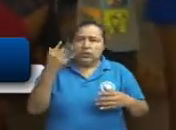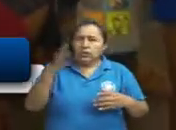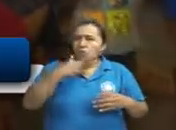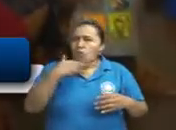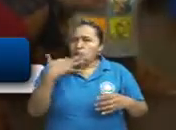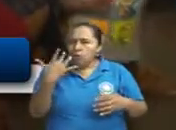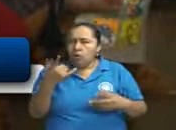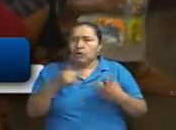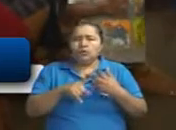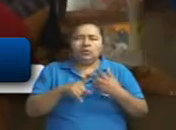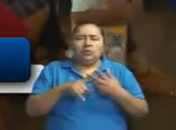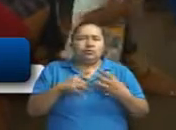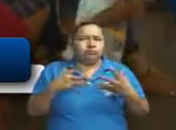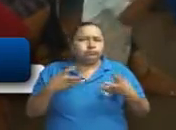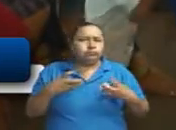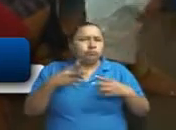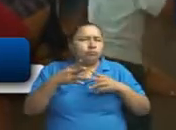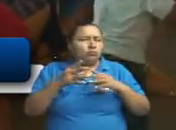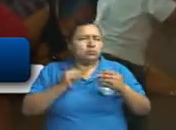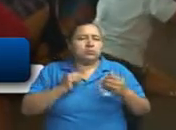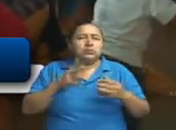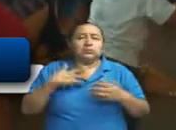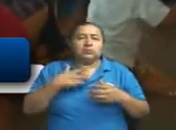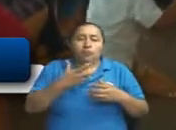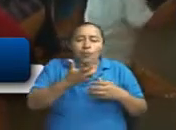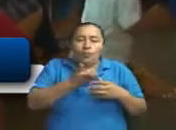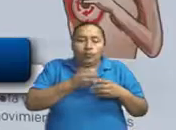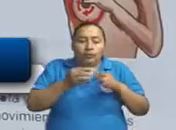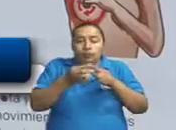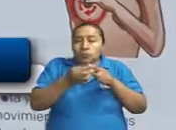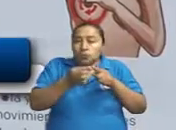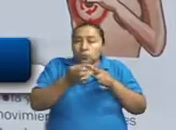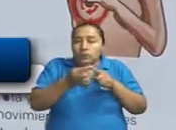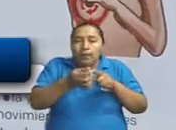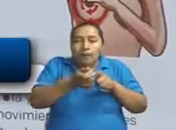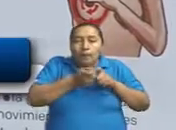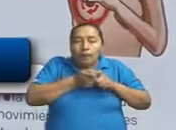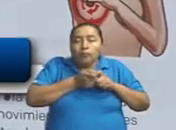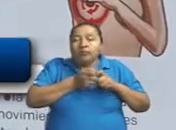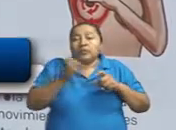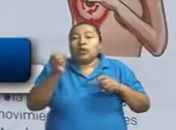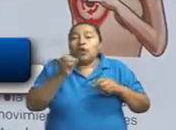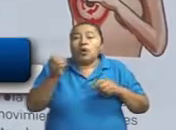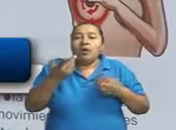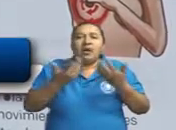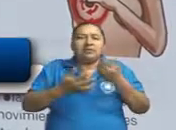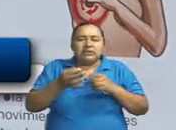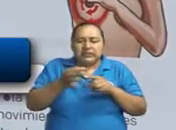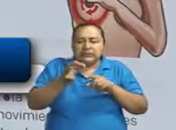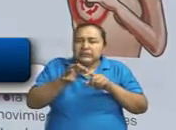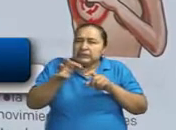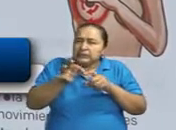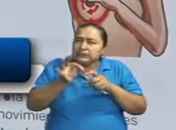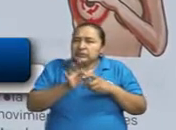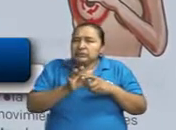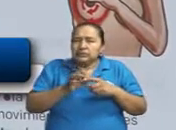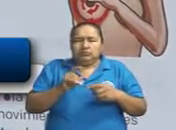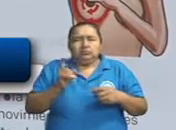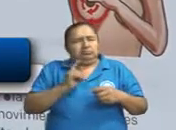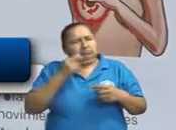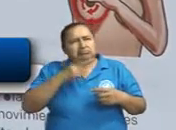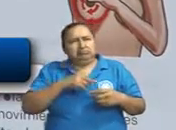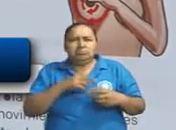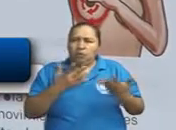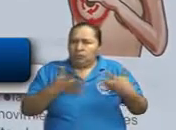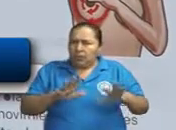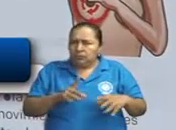consistencia, si hay cambios de retracción del pezón o lesiones que a veces se ulceran, que ya no es normal.